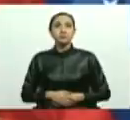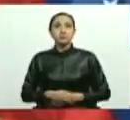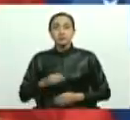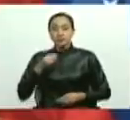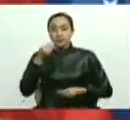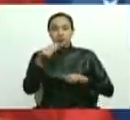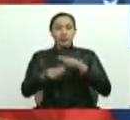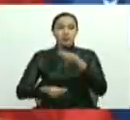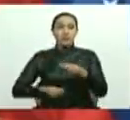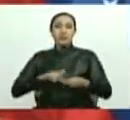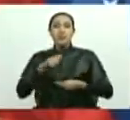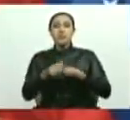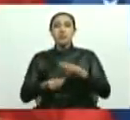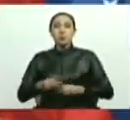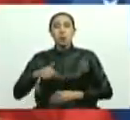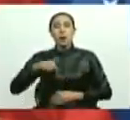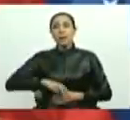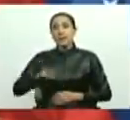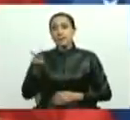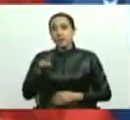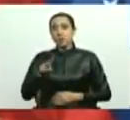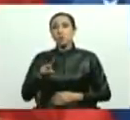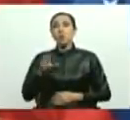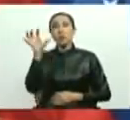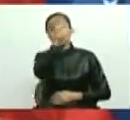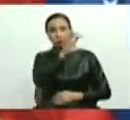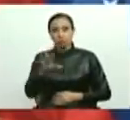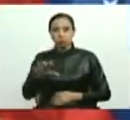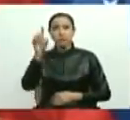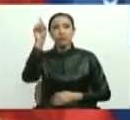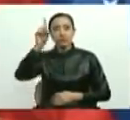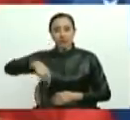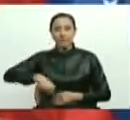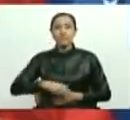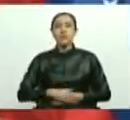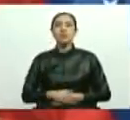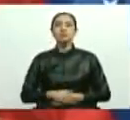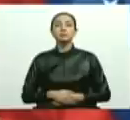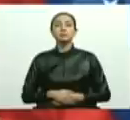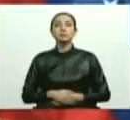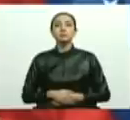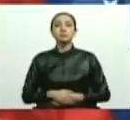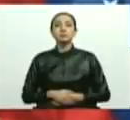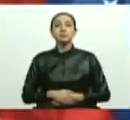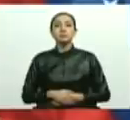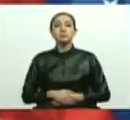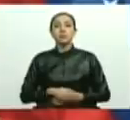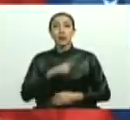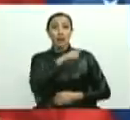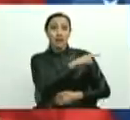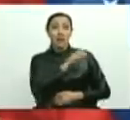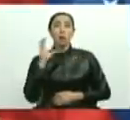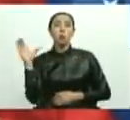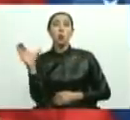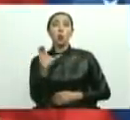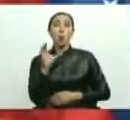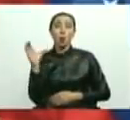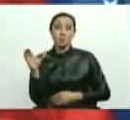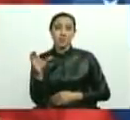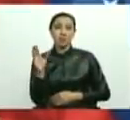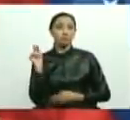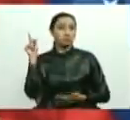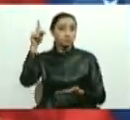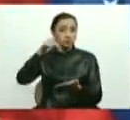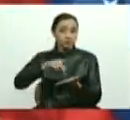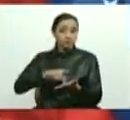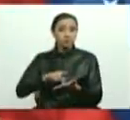profiriendo, no solamente en Venezuela, sino fuera de Venezuela, porque estuvo en territorio colombiano también hace un